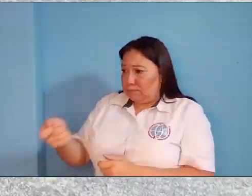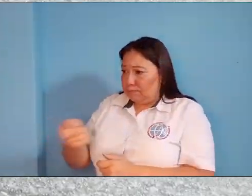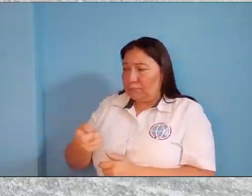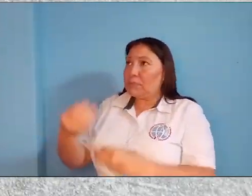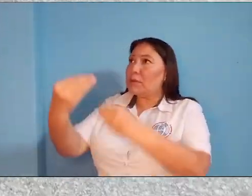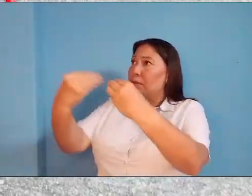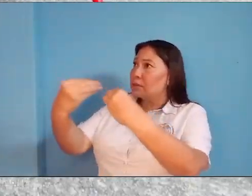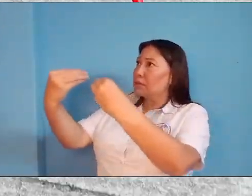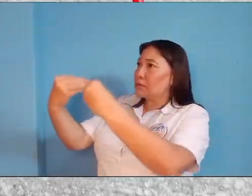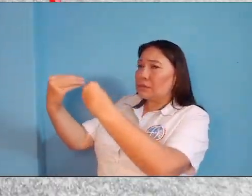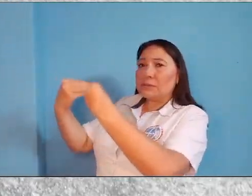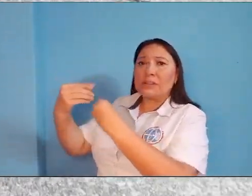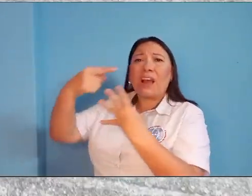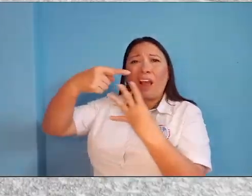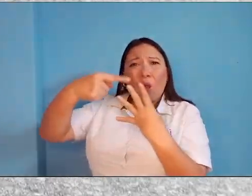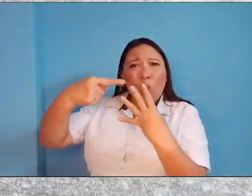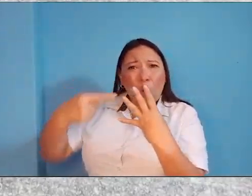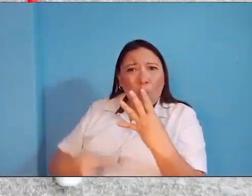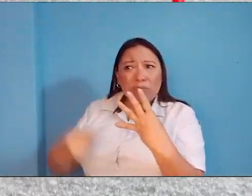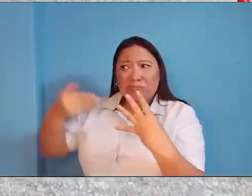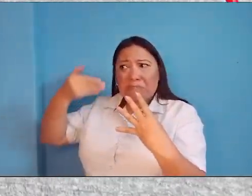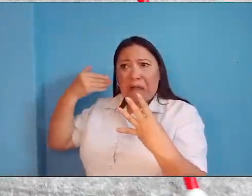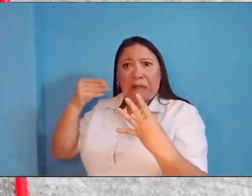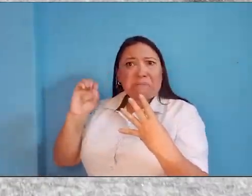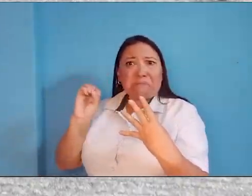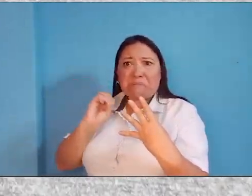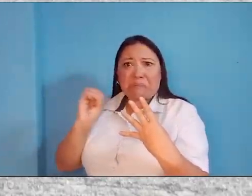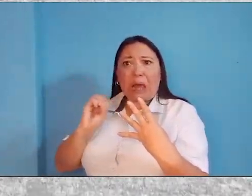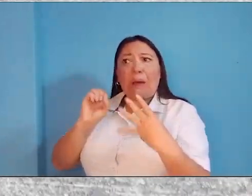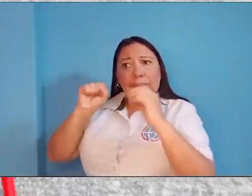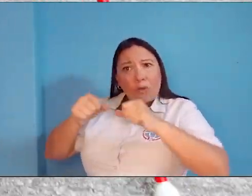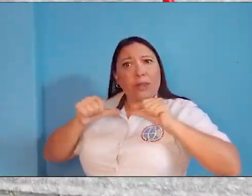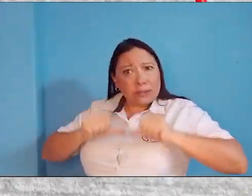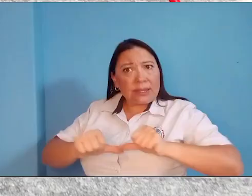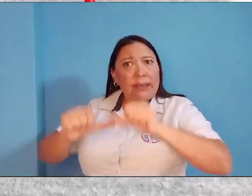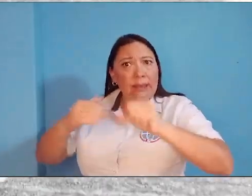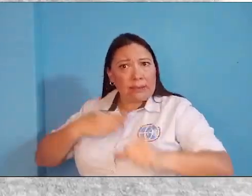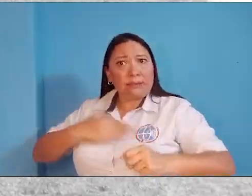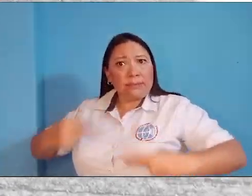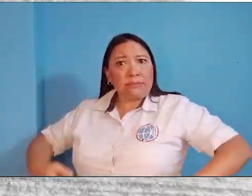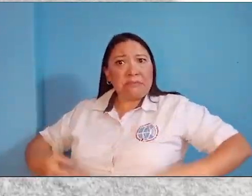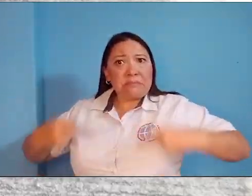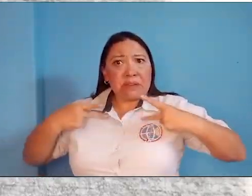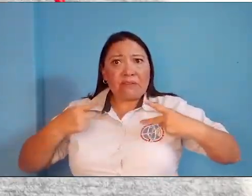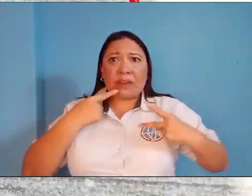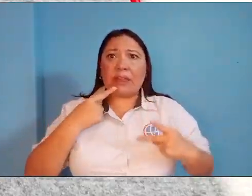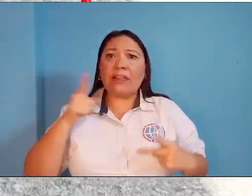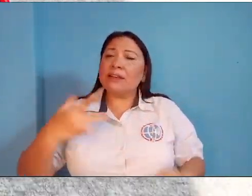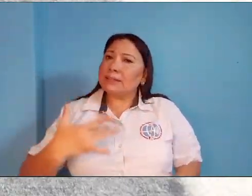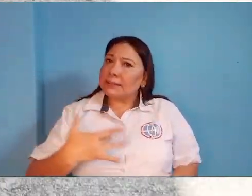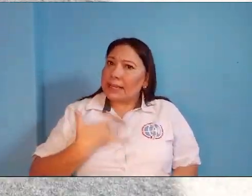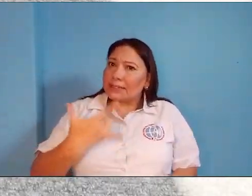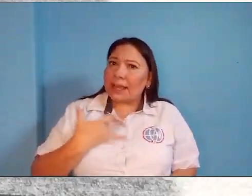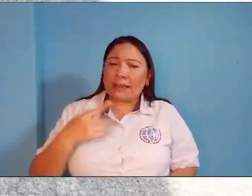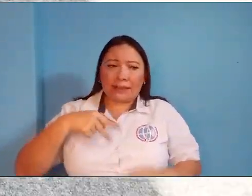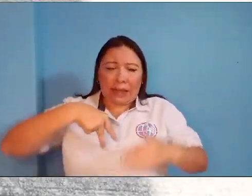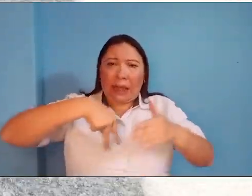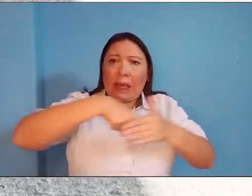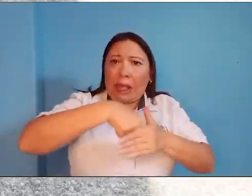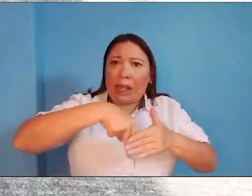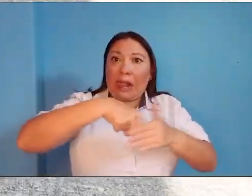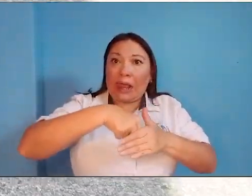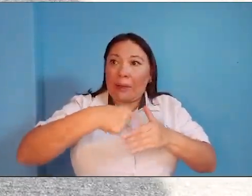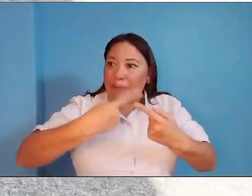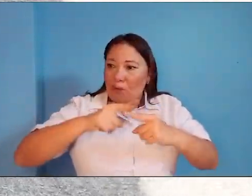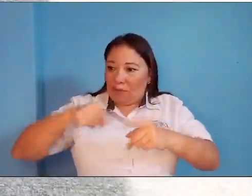para poder seguir el día a día. Uno se siente limitado, pero realmente estando aquí en el CRI rehabilitándose, uno